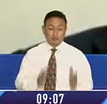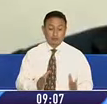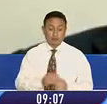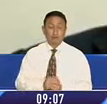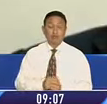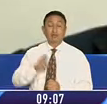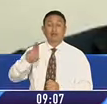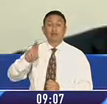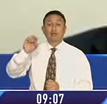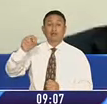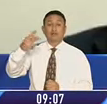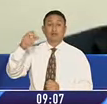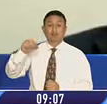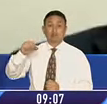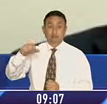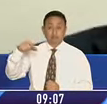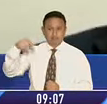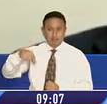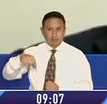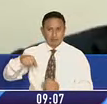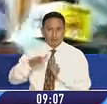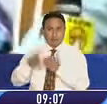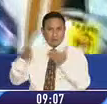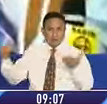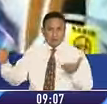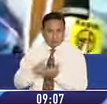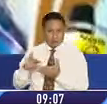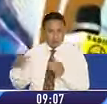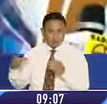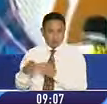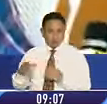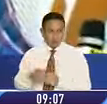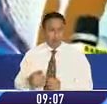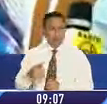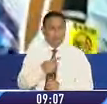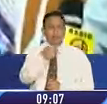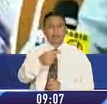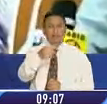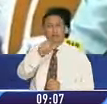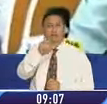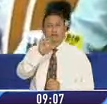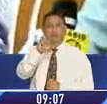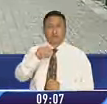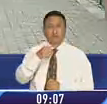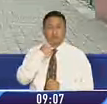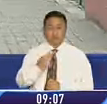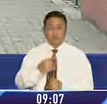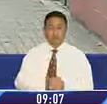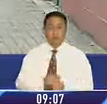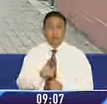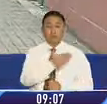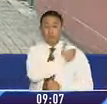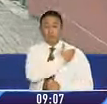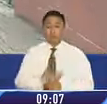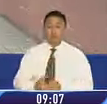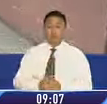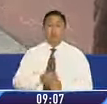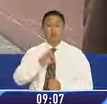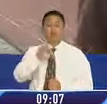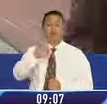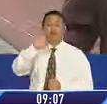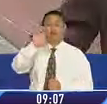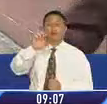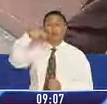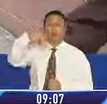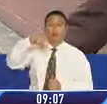la asociación ecuatoriana de editores de periódicos frente a las declaraciones de Gary Espinosa presidente de la confederación nacional de